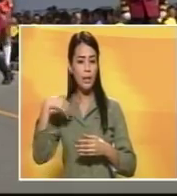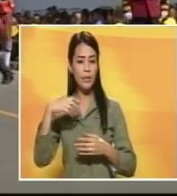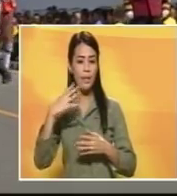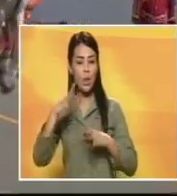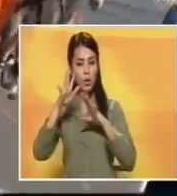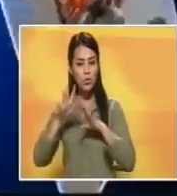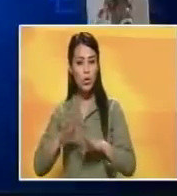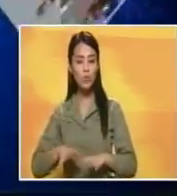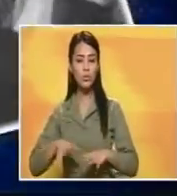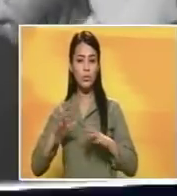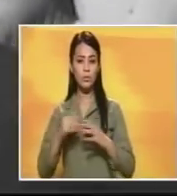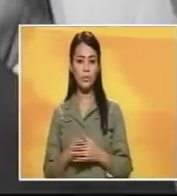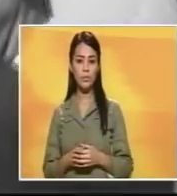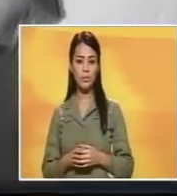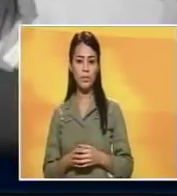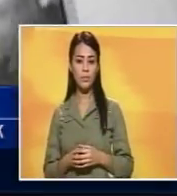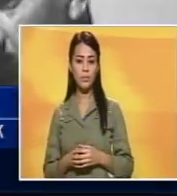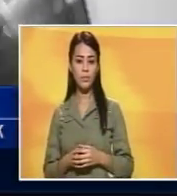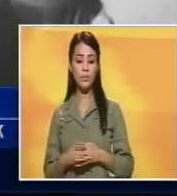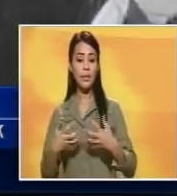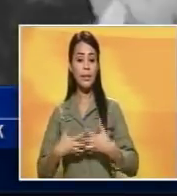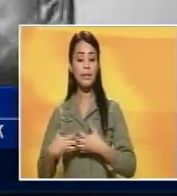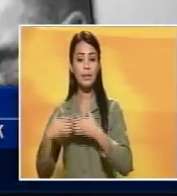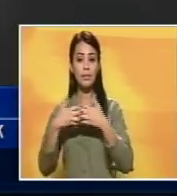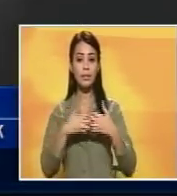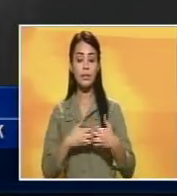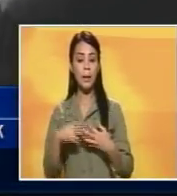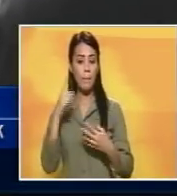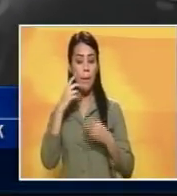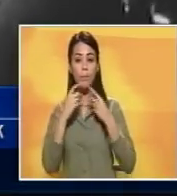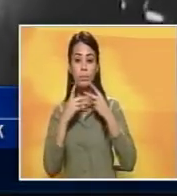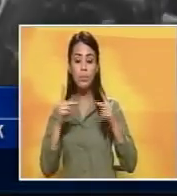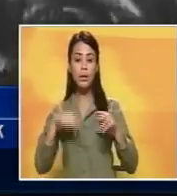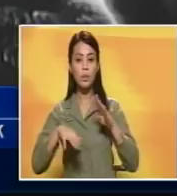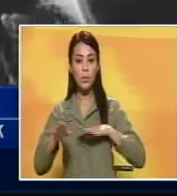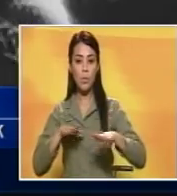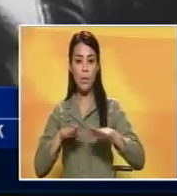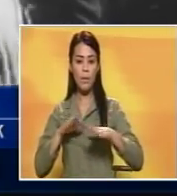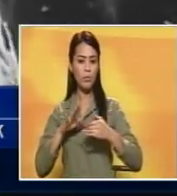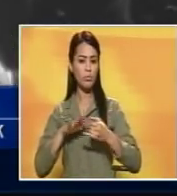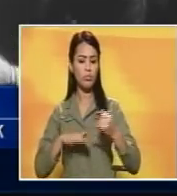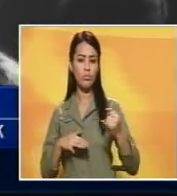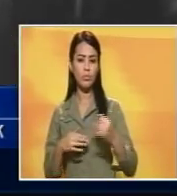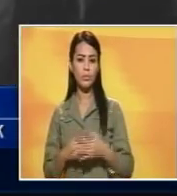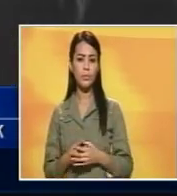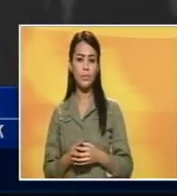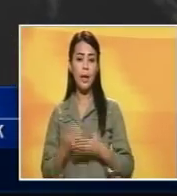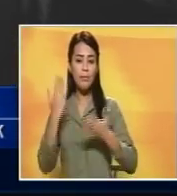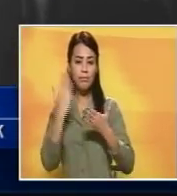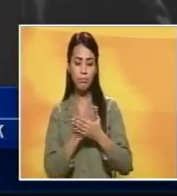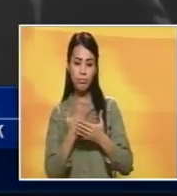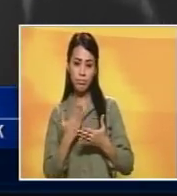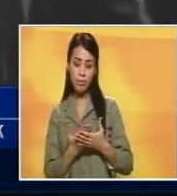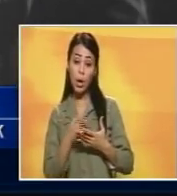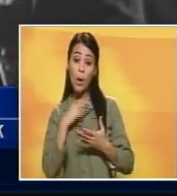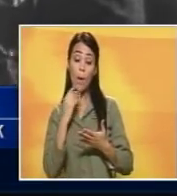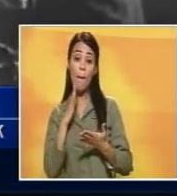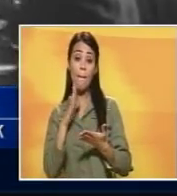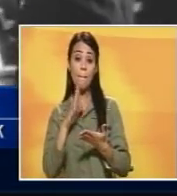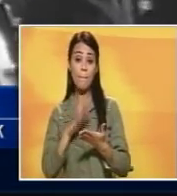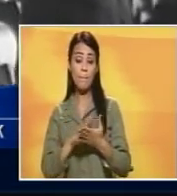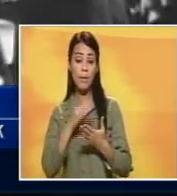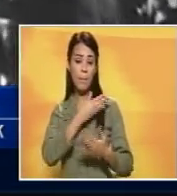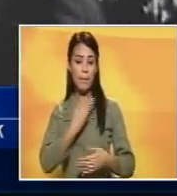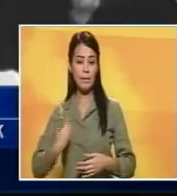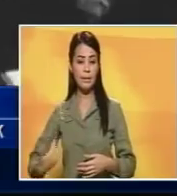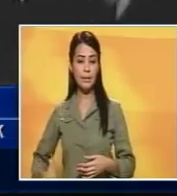dioses. En Estados Unidos se espera la publicación este jueves de la última colección inédita de archivos sobre el asesinato del presidente